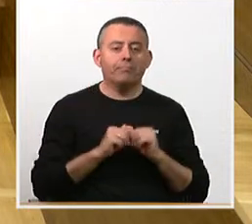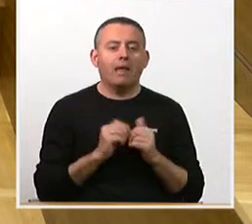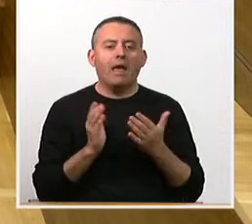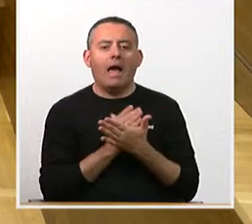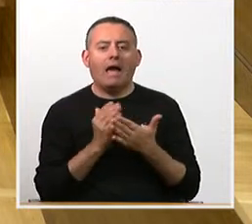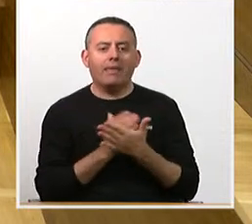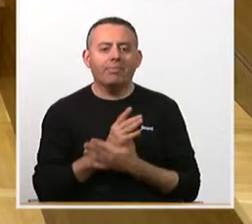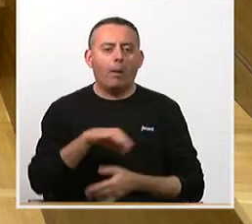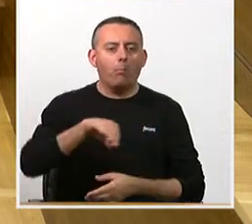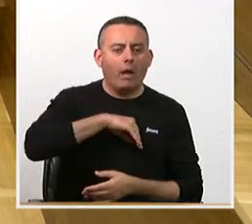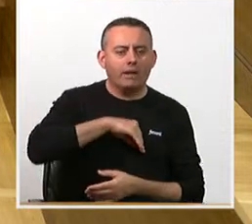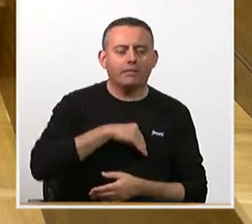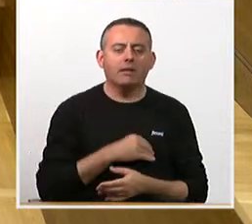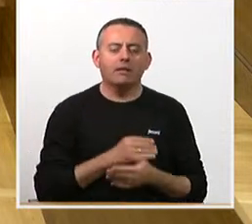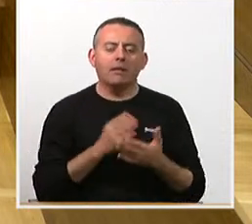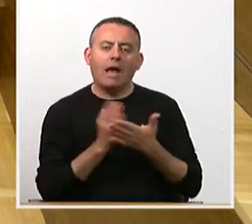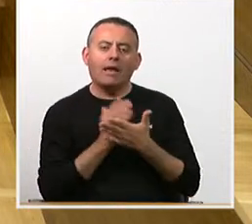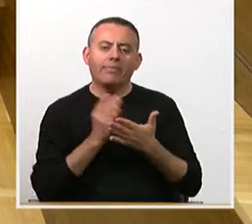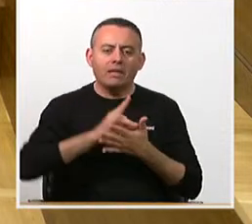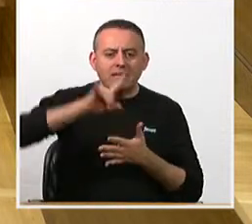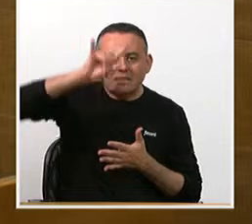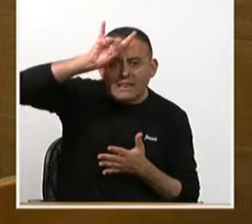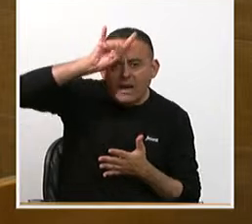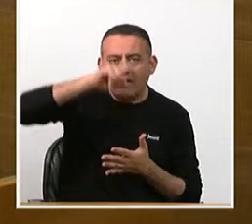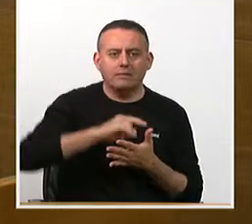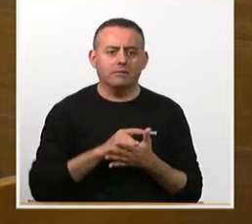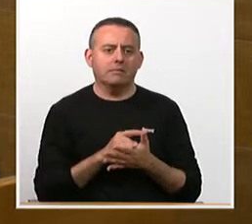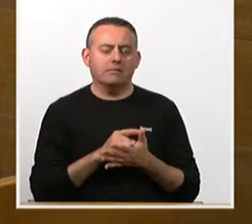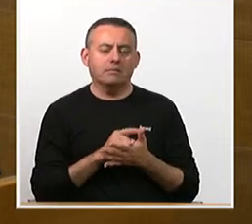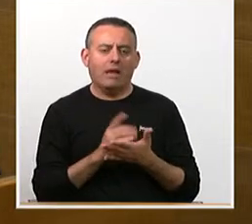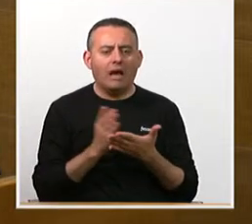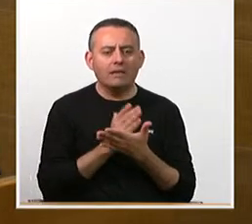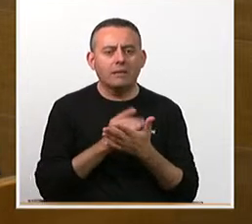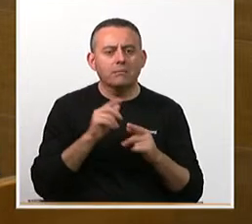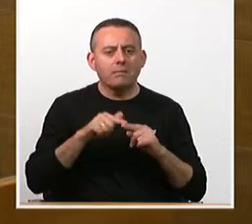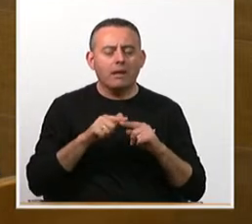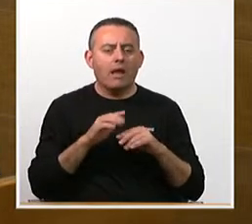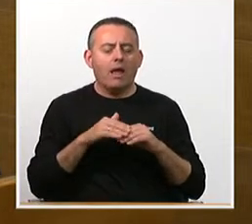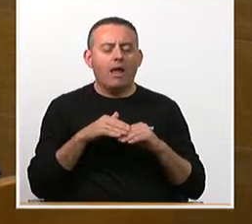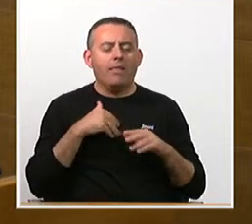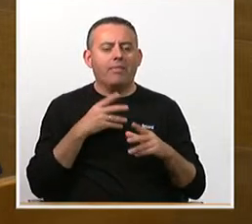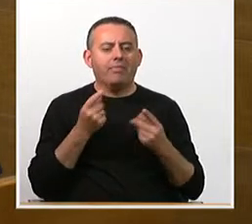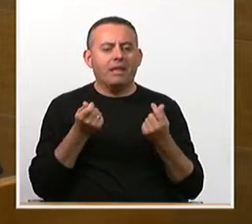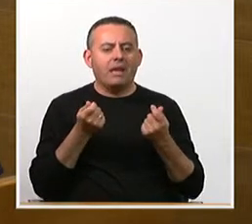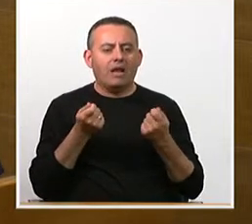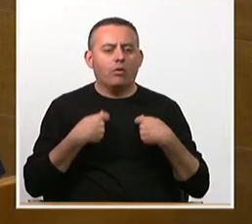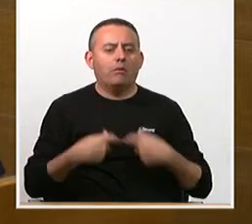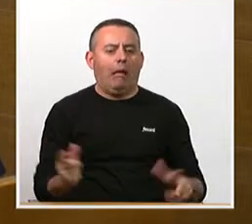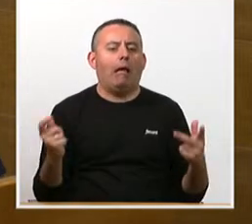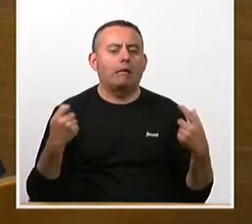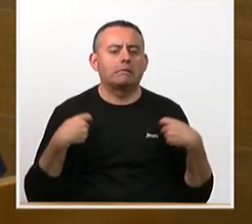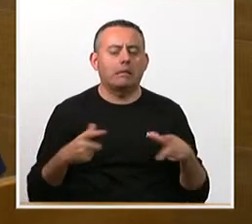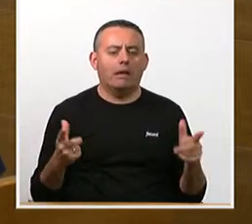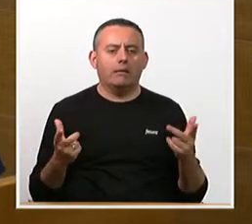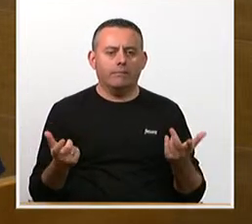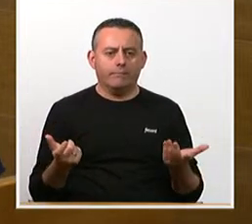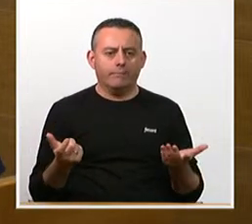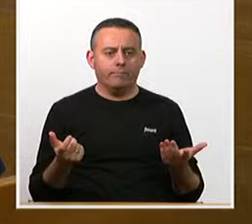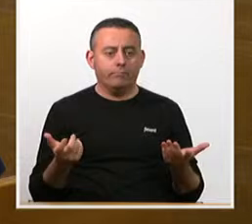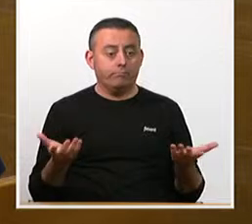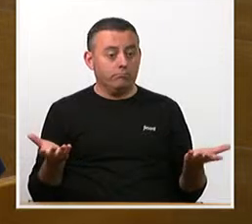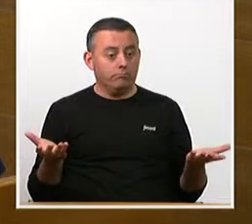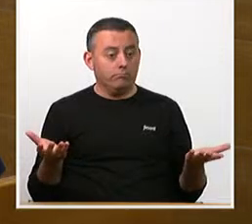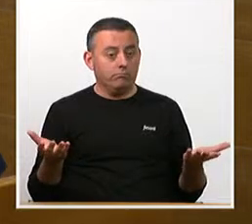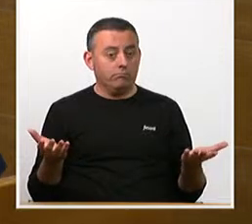2030 señuelo ideológico para el despilfarro del dinero público entre otros de hecho la tirarían a la